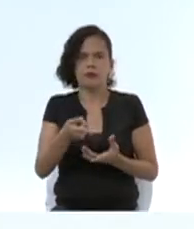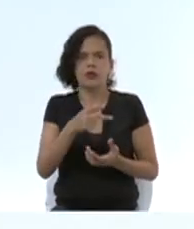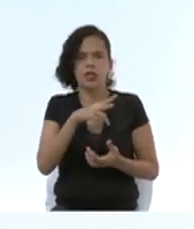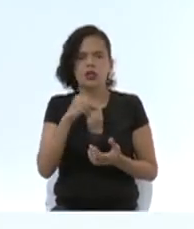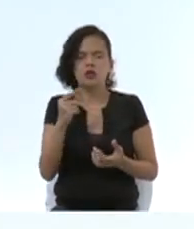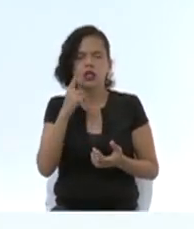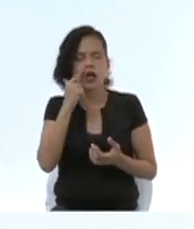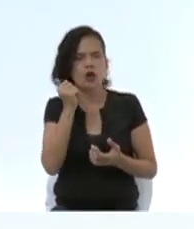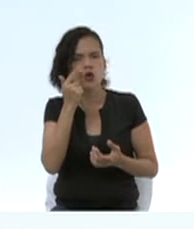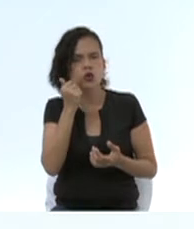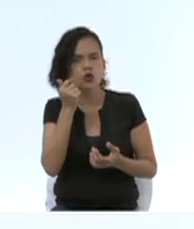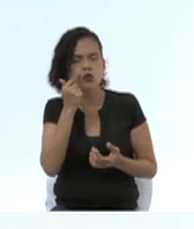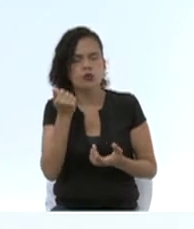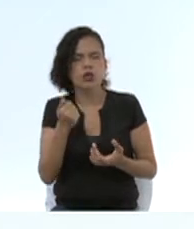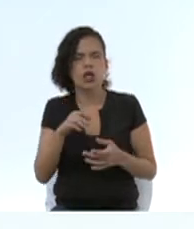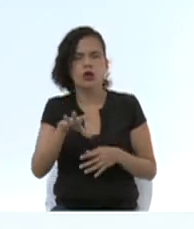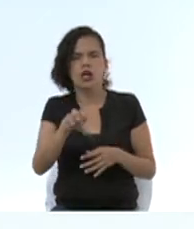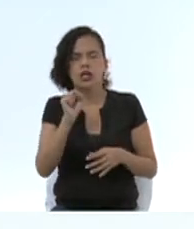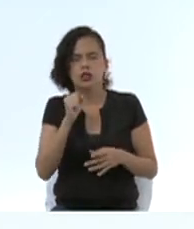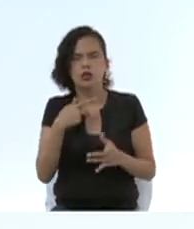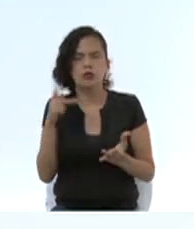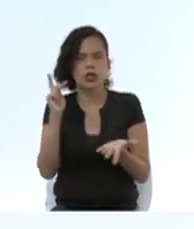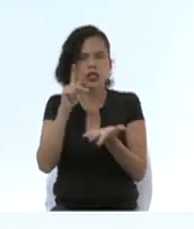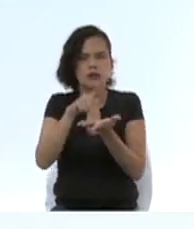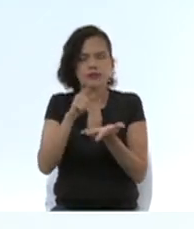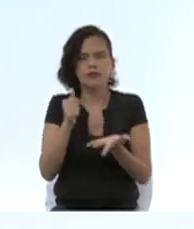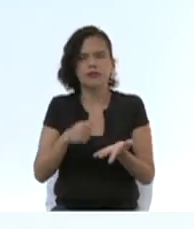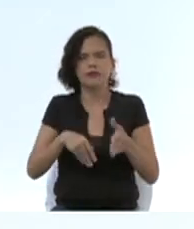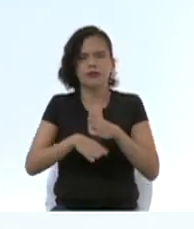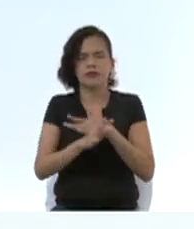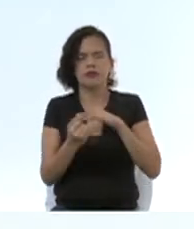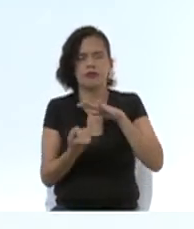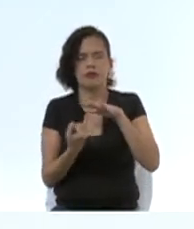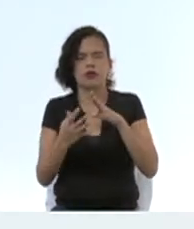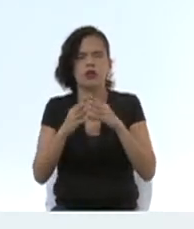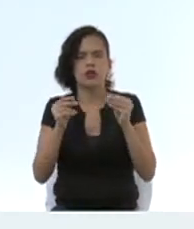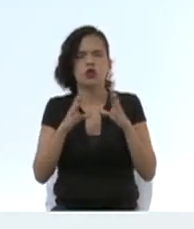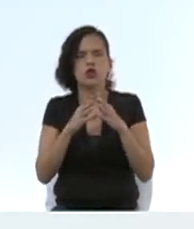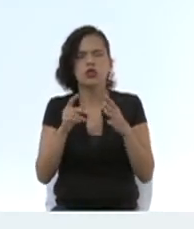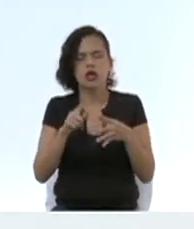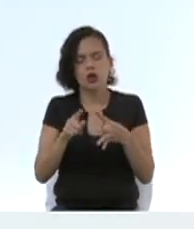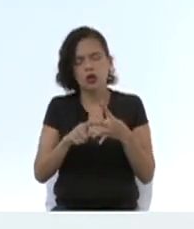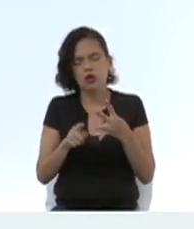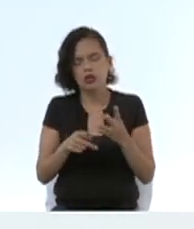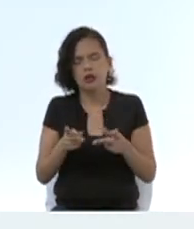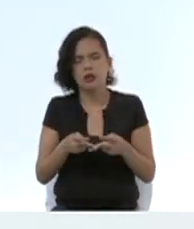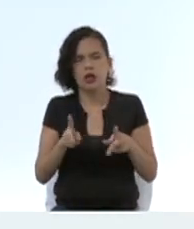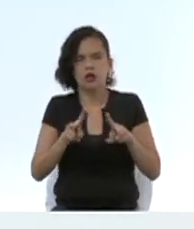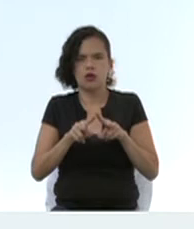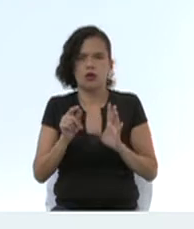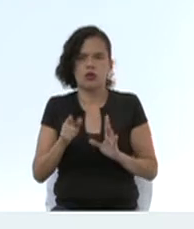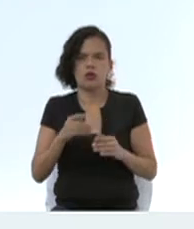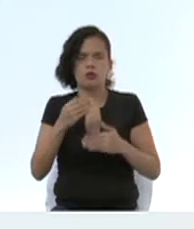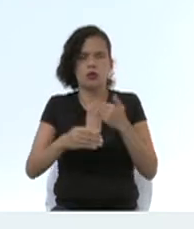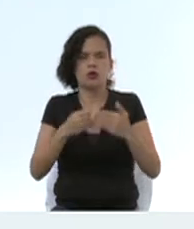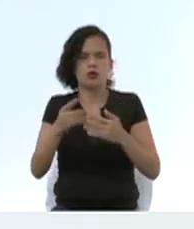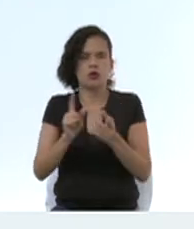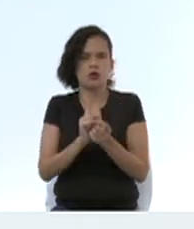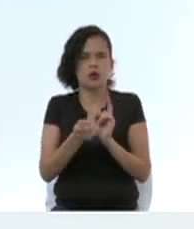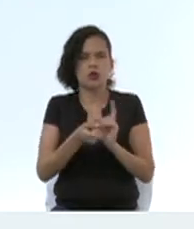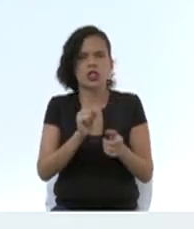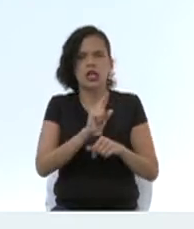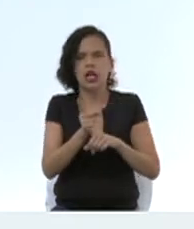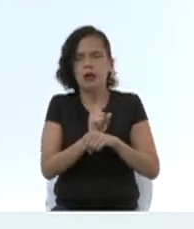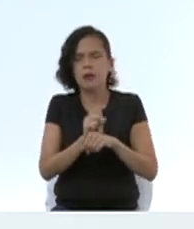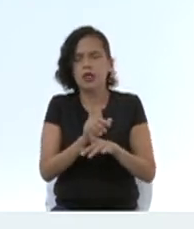no se han acostumbrado a retomar esa presencialidad completa y todo eso hay que valorarlo. Son procesos adaptativos que en algunos van a ser muy rápidos y